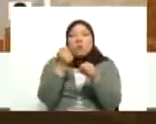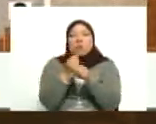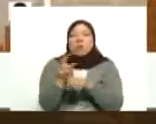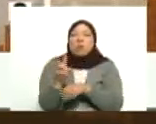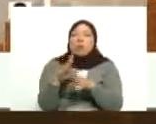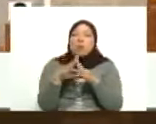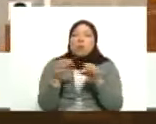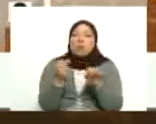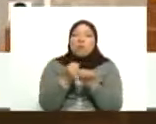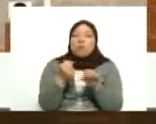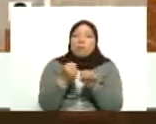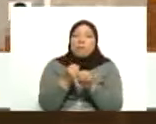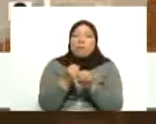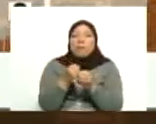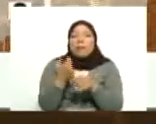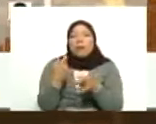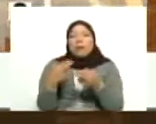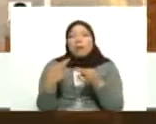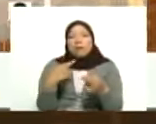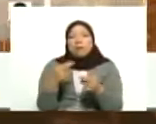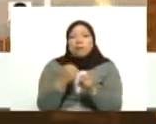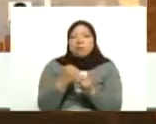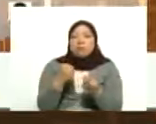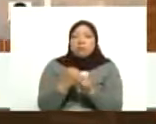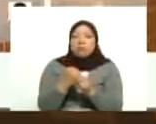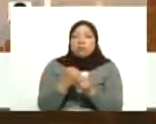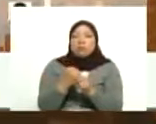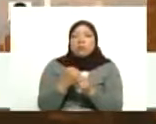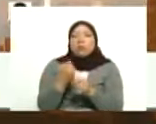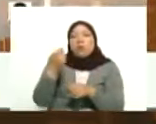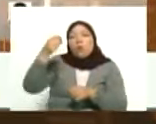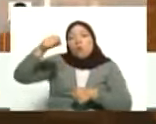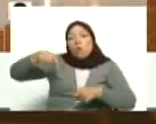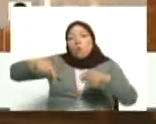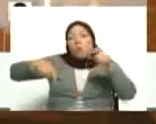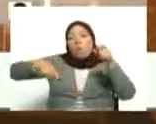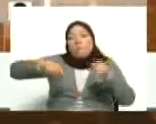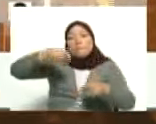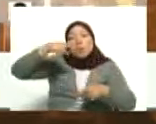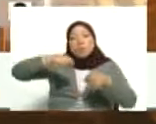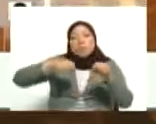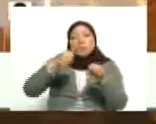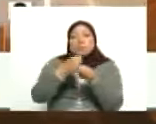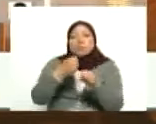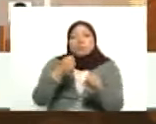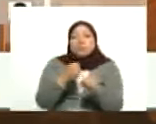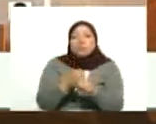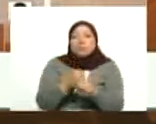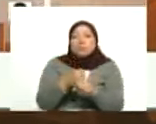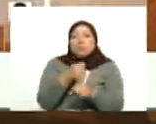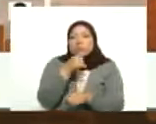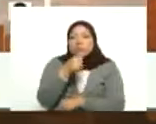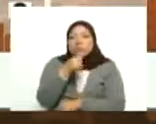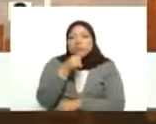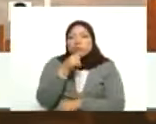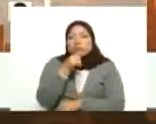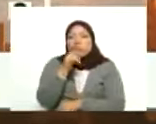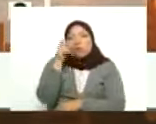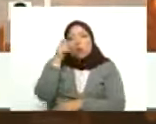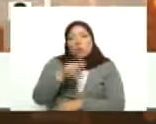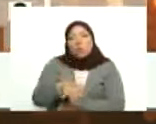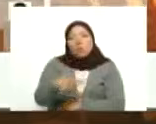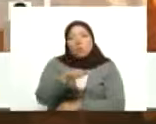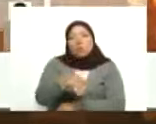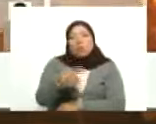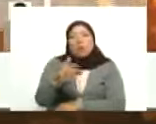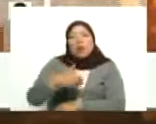toda esa movilización de recursos, de bombas que caen, de material bélico que se despliega en la zona, vemos un pueblo, el